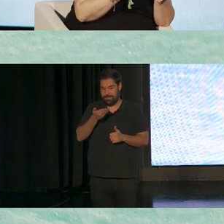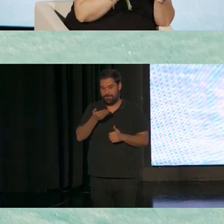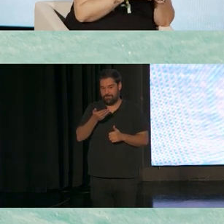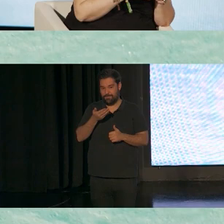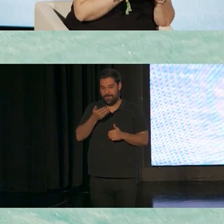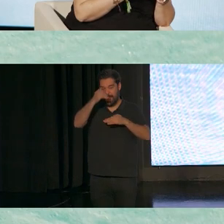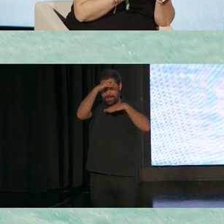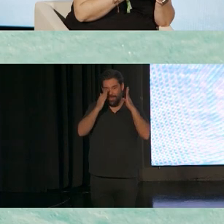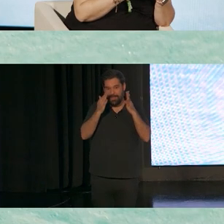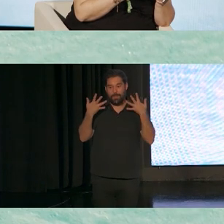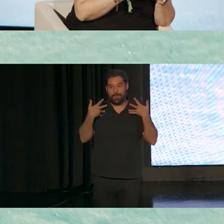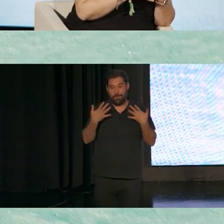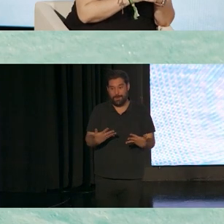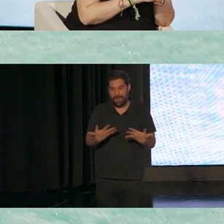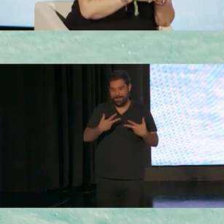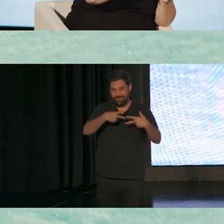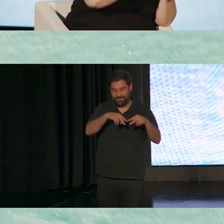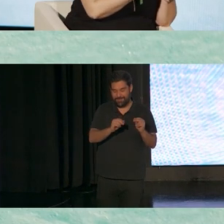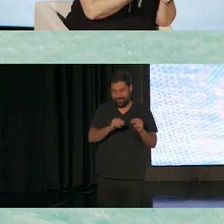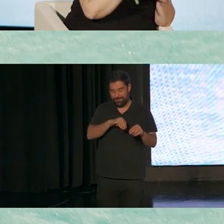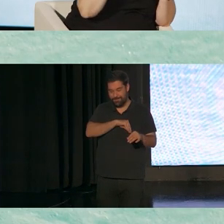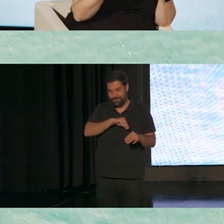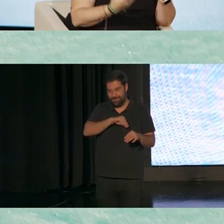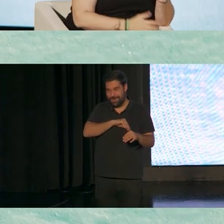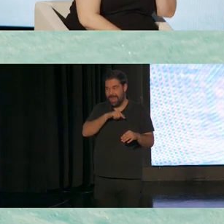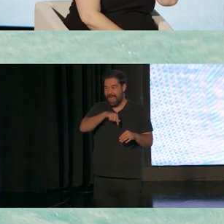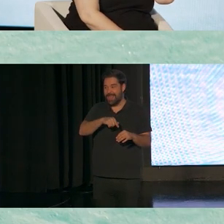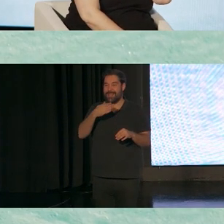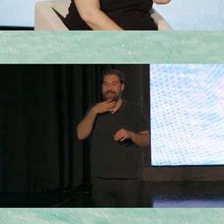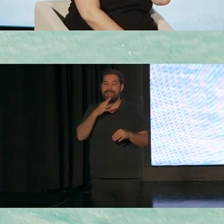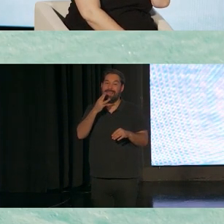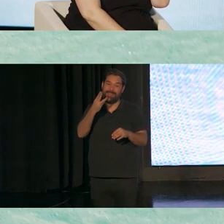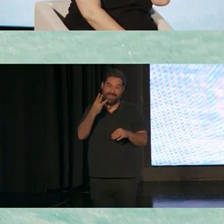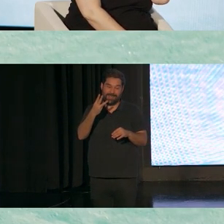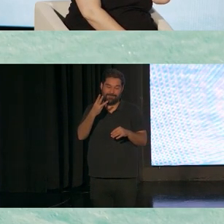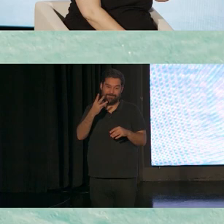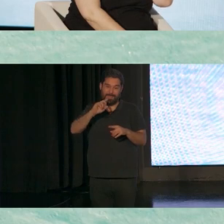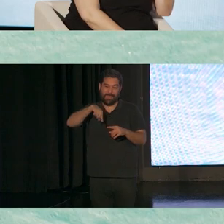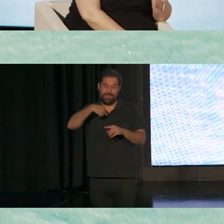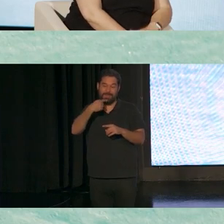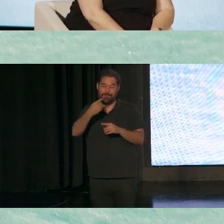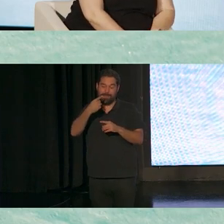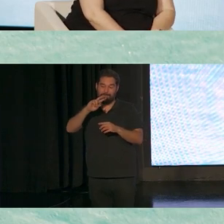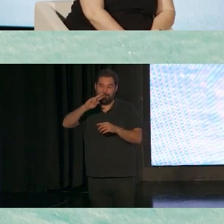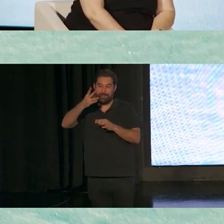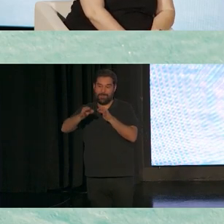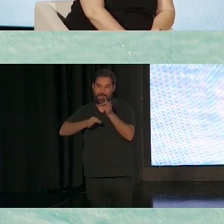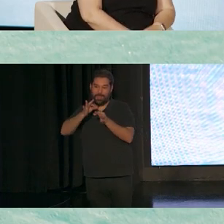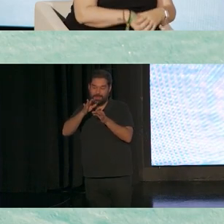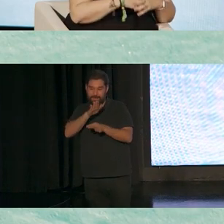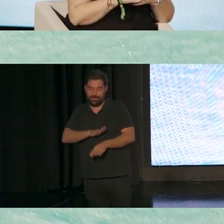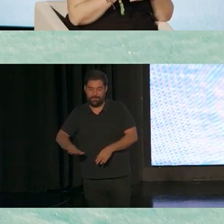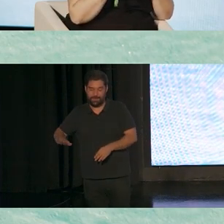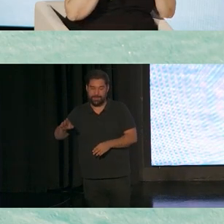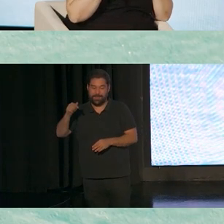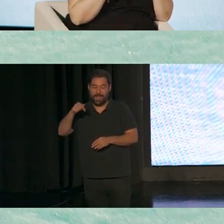temprana que es una pena cumple 3 años la escolariza y pasas a segundo ciclo de infantil Y bueno